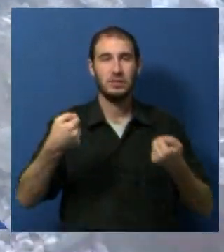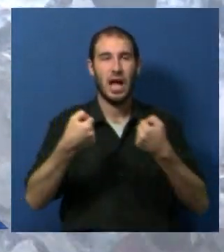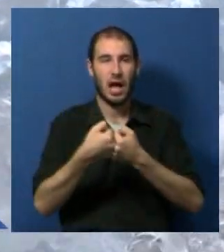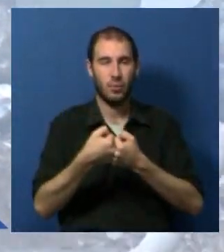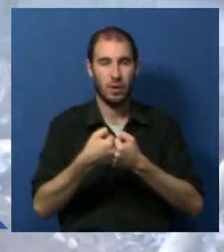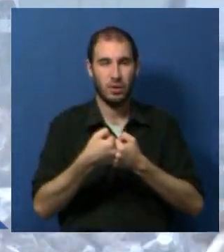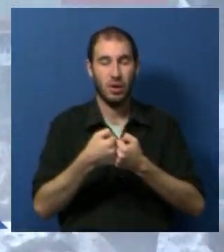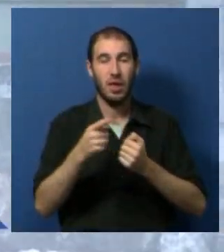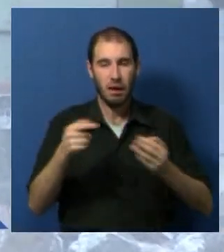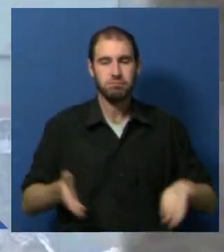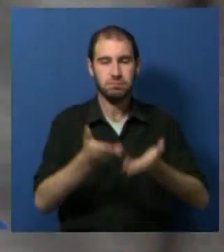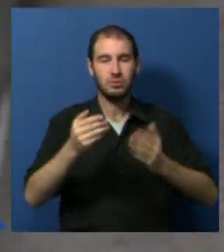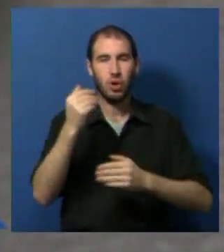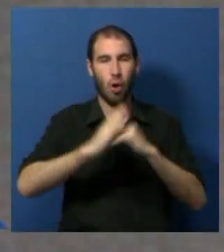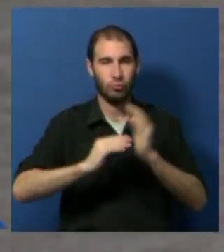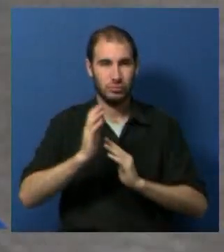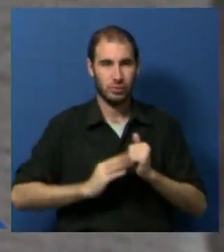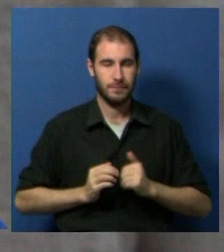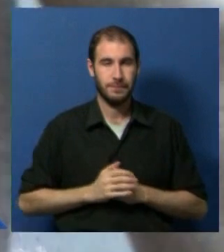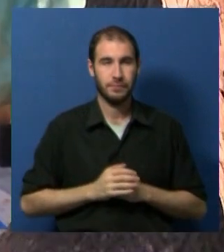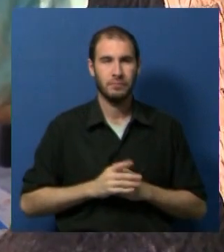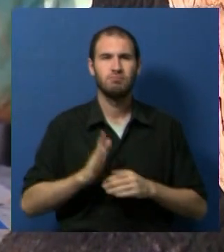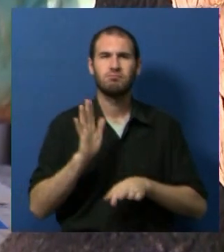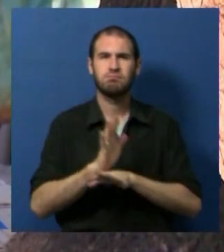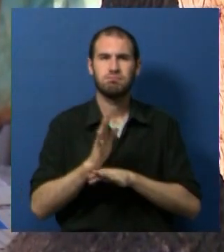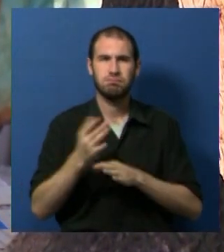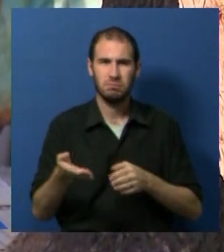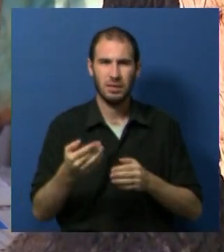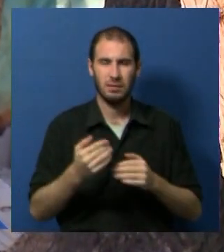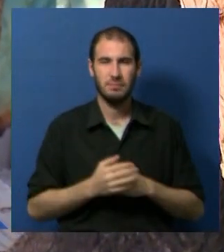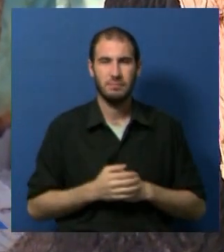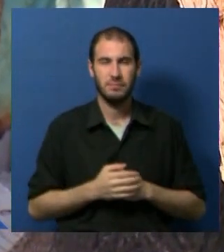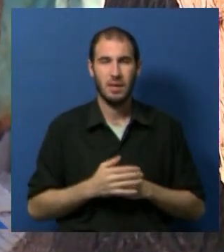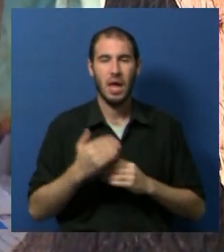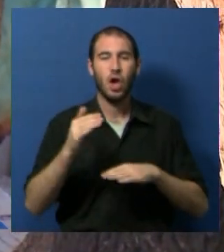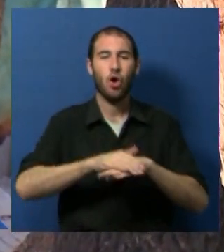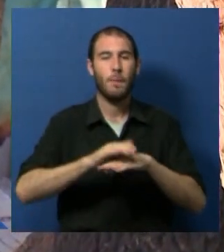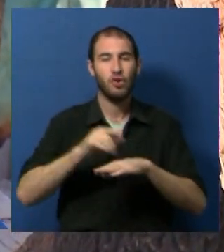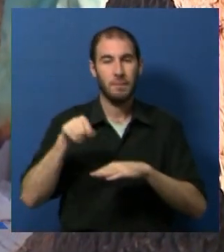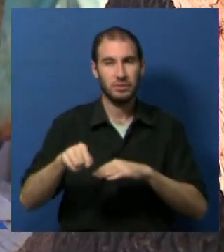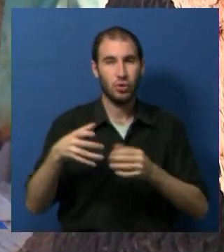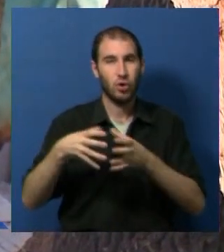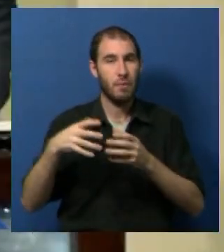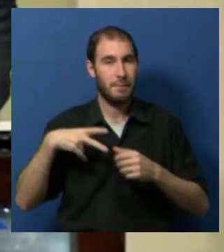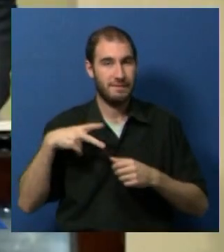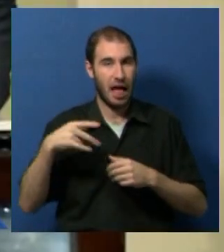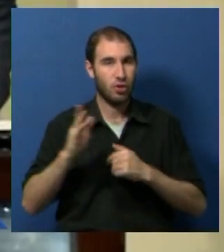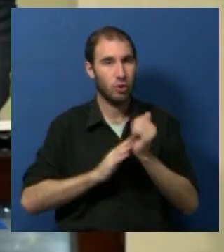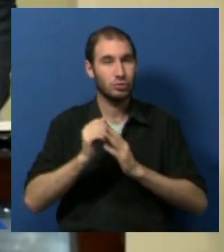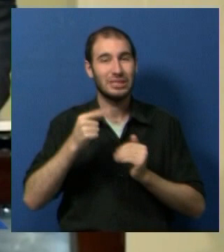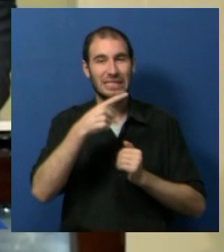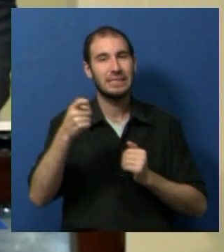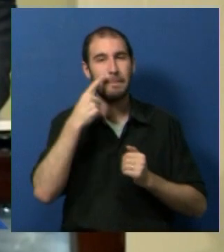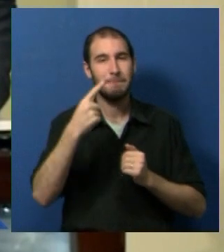acuerdo para la reactivación de la construcción, que implica concretamente el compromiso por parte del sector privado de construir